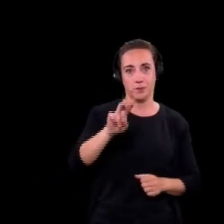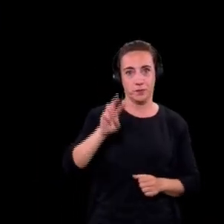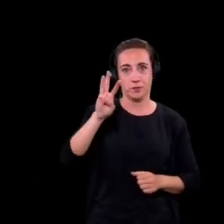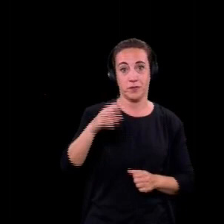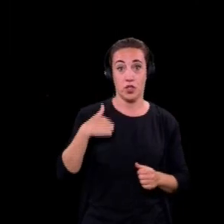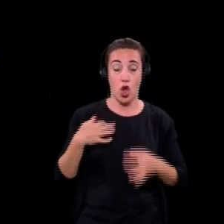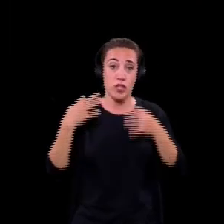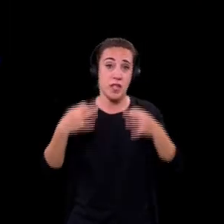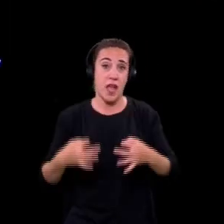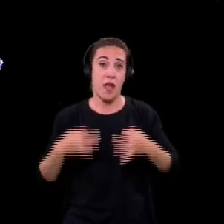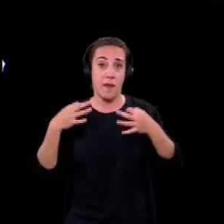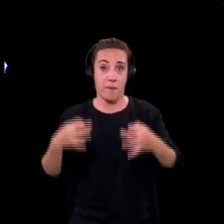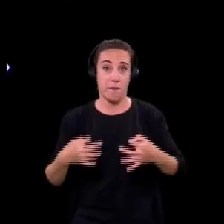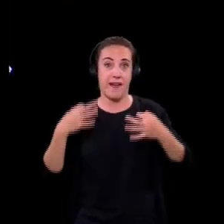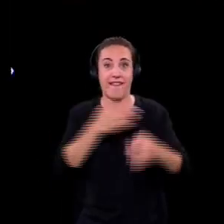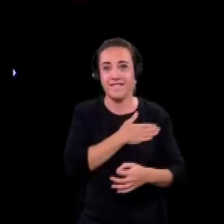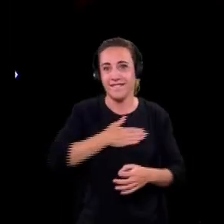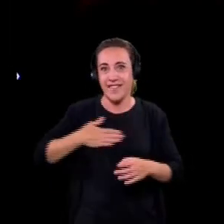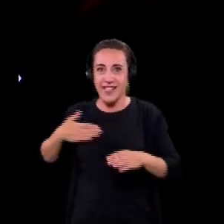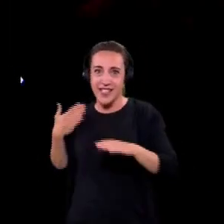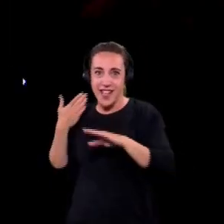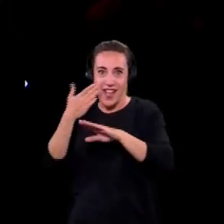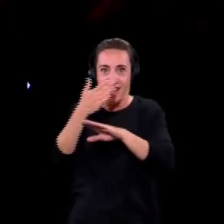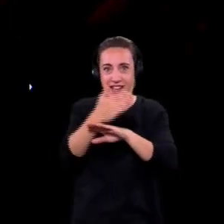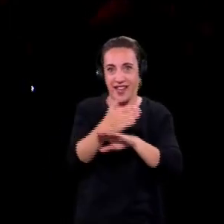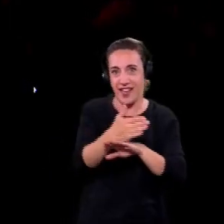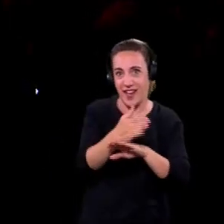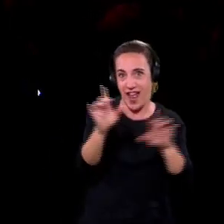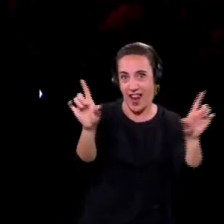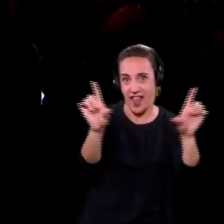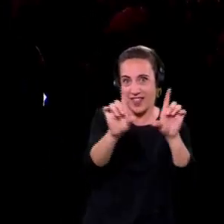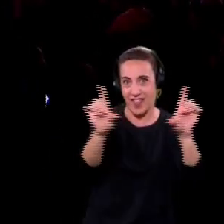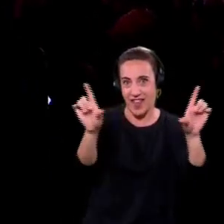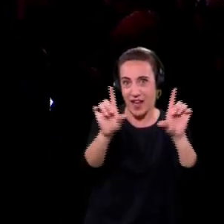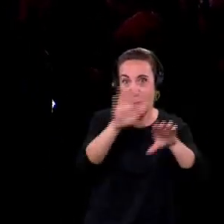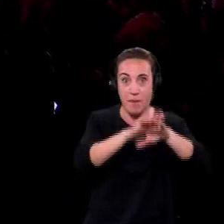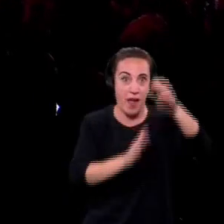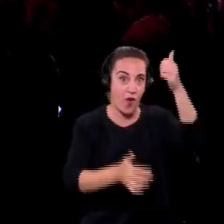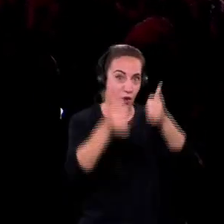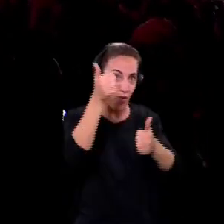Yo siempre quise ir a la tele a